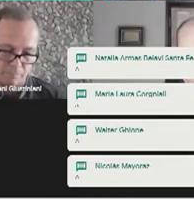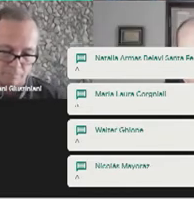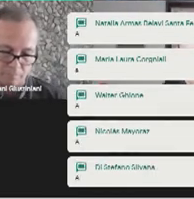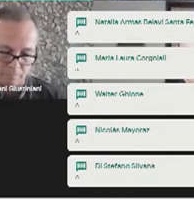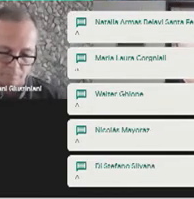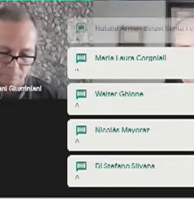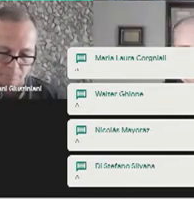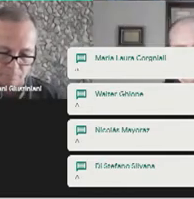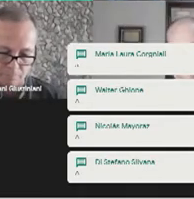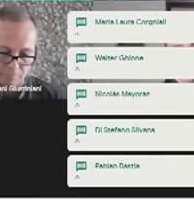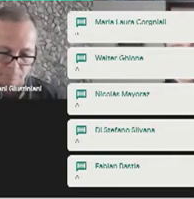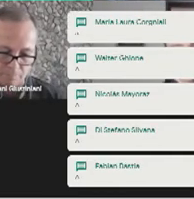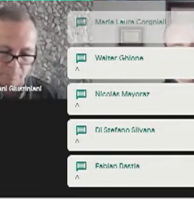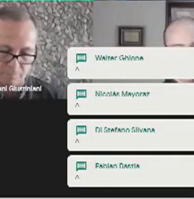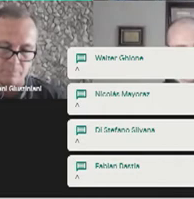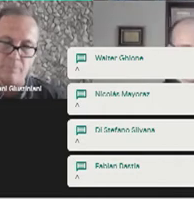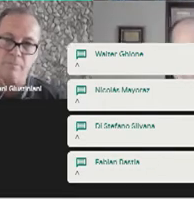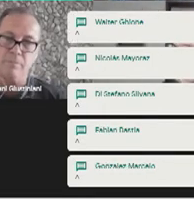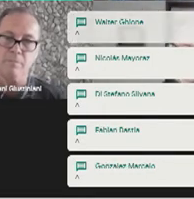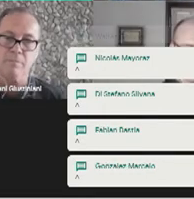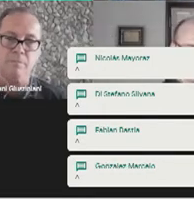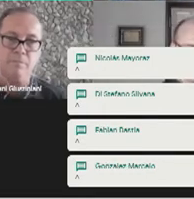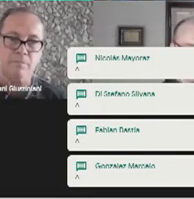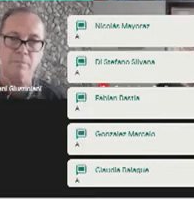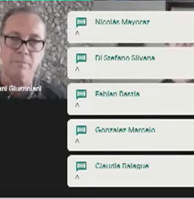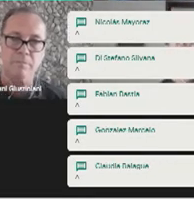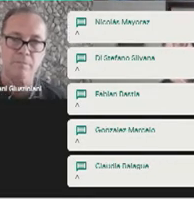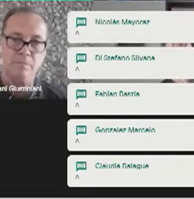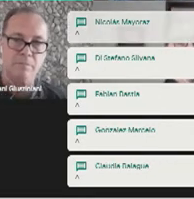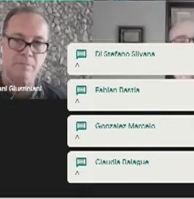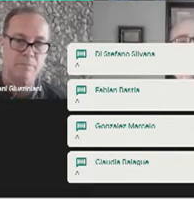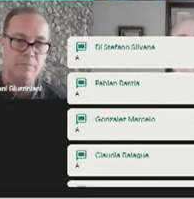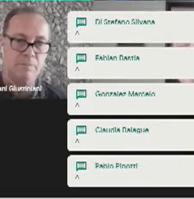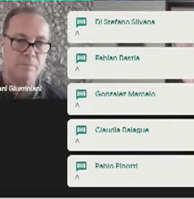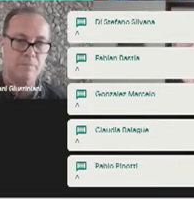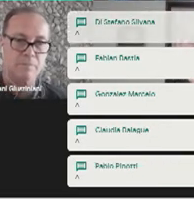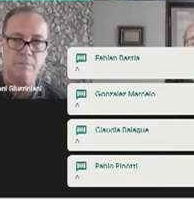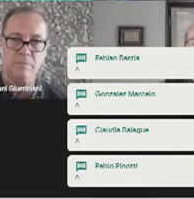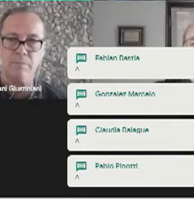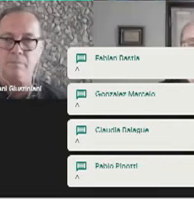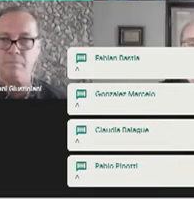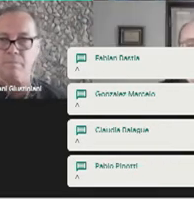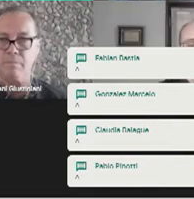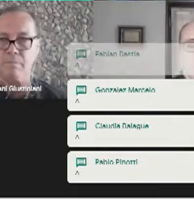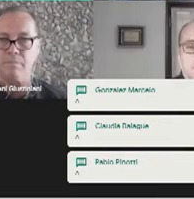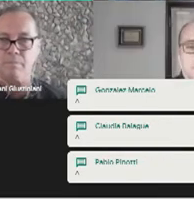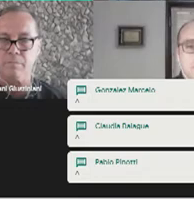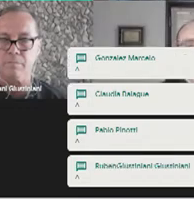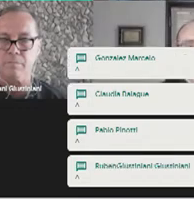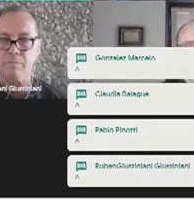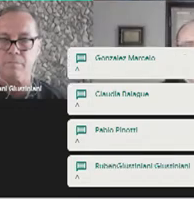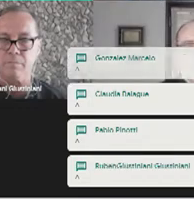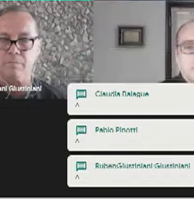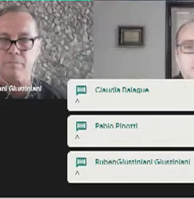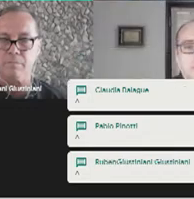38 mil 870 el diputado lens y por el cual se incorpora al sistema de áreas naturales protegidas ley número